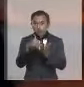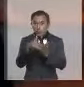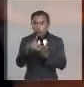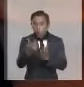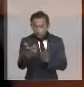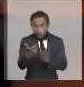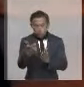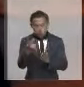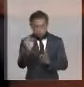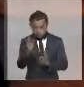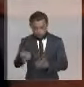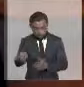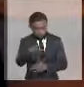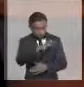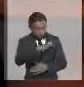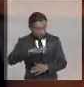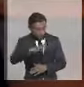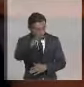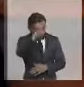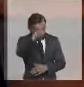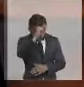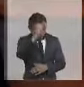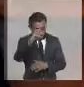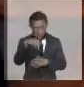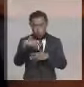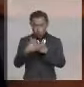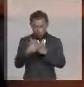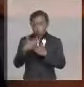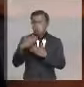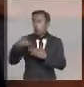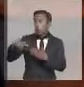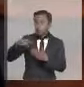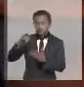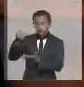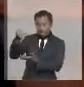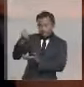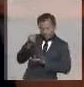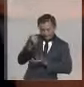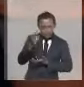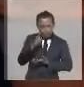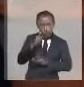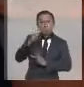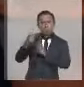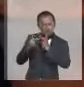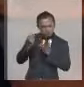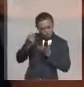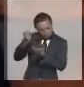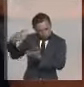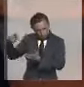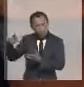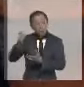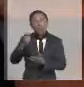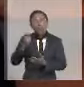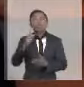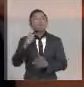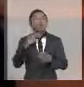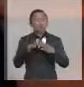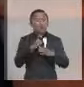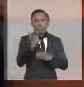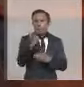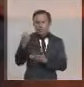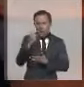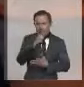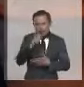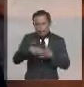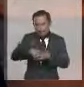a los mexicanos en la iniciativa que presentaremos para que ya no tengan los partidos políticos dinero, que cada quien se rasque con sus propias uñas,